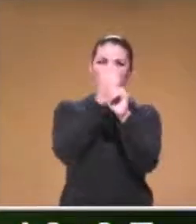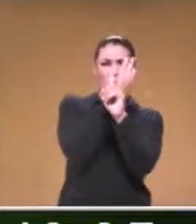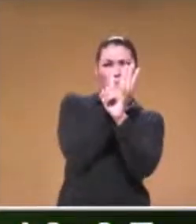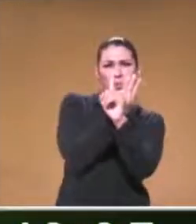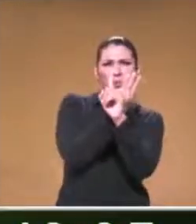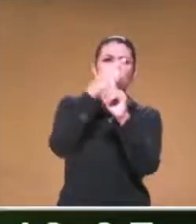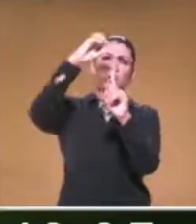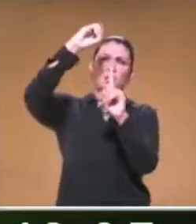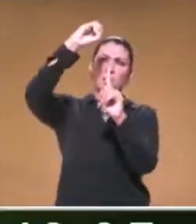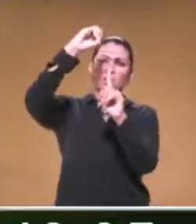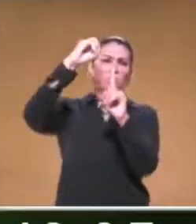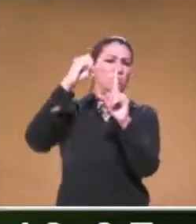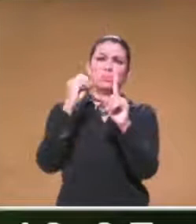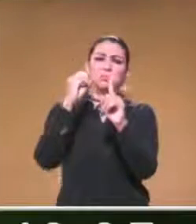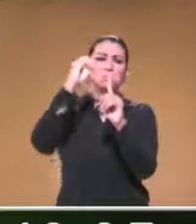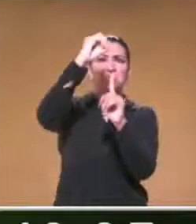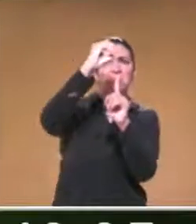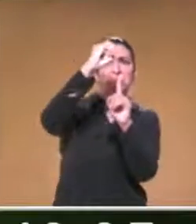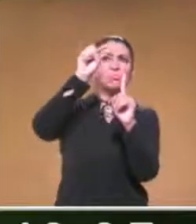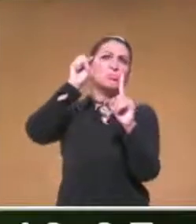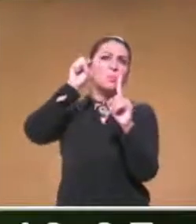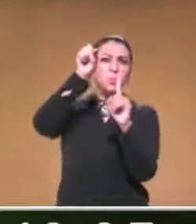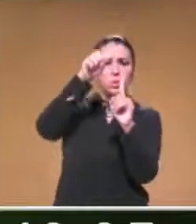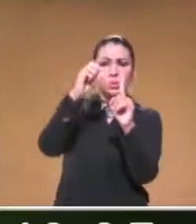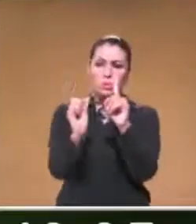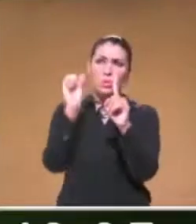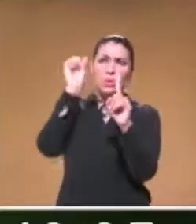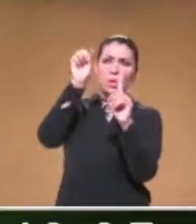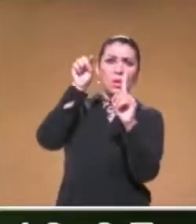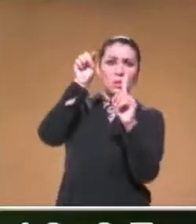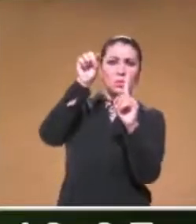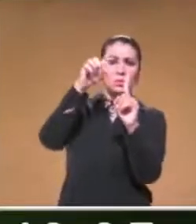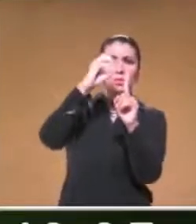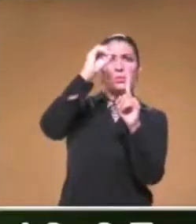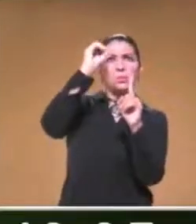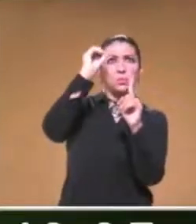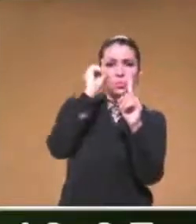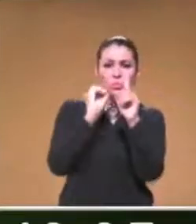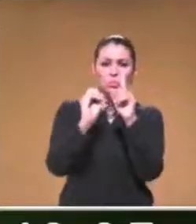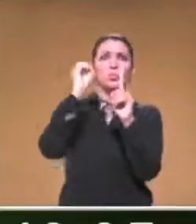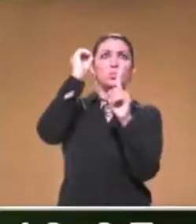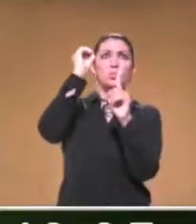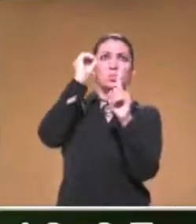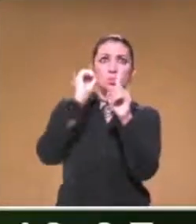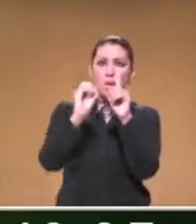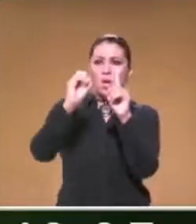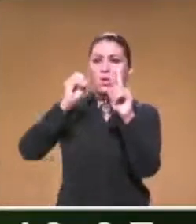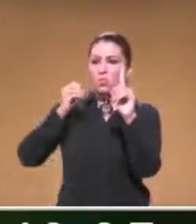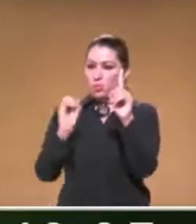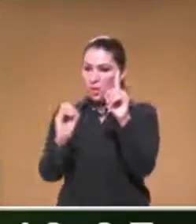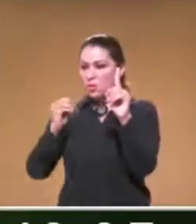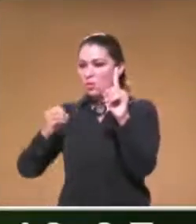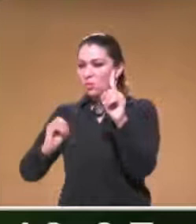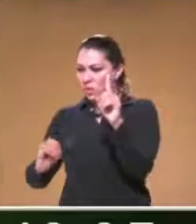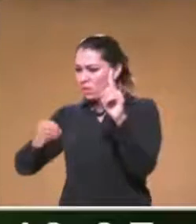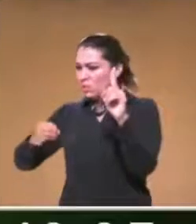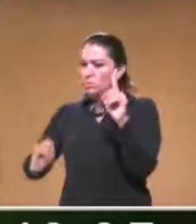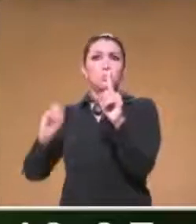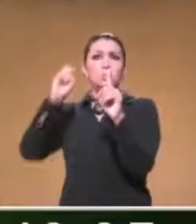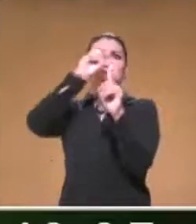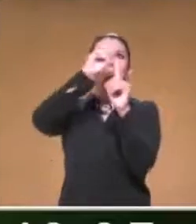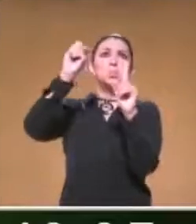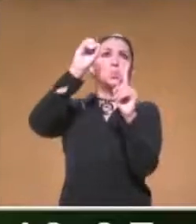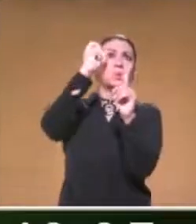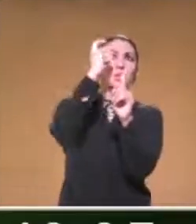voy a ir poniendo punto decimal, voy a ir agregando ceros, voy a ir dividiendo, y me voy a dar cuenta que siempre me va a